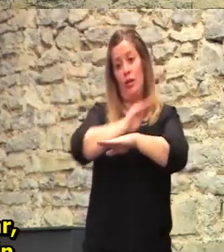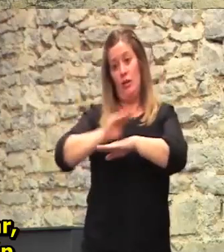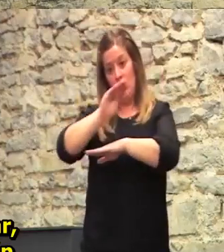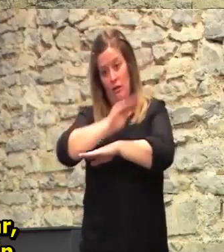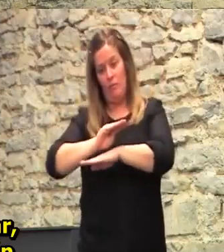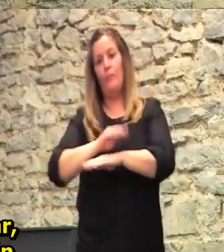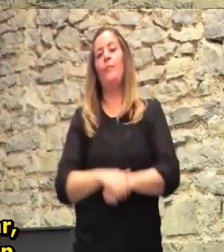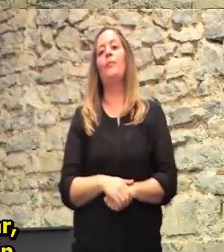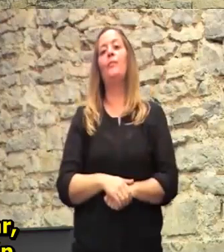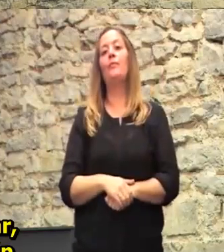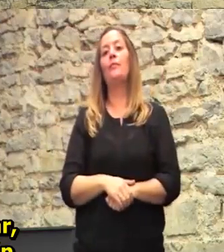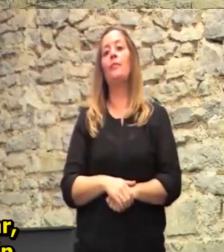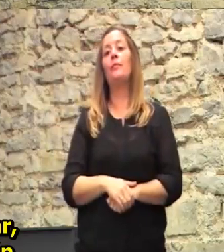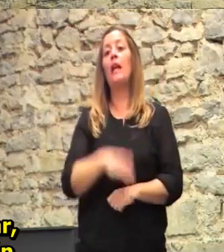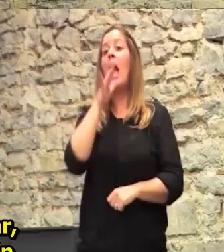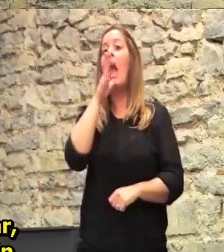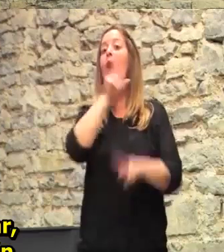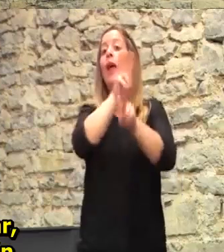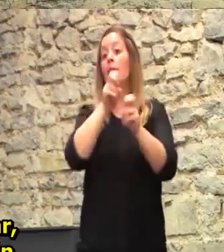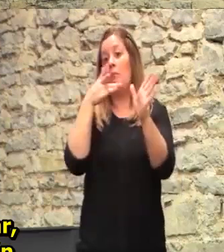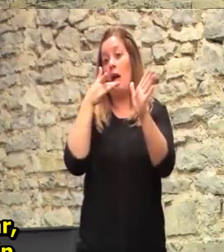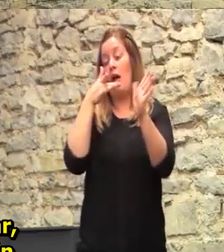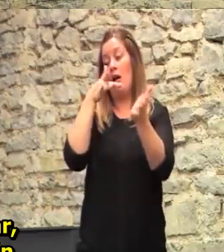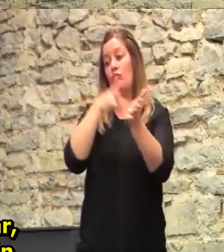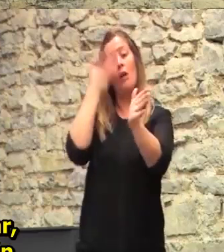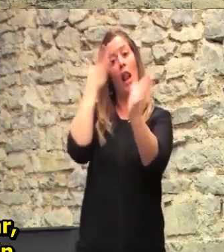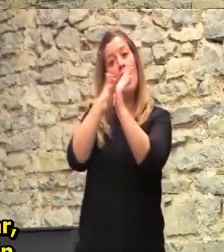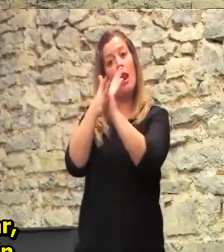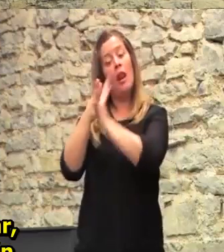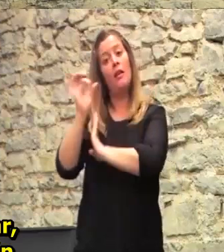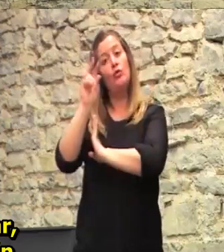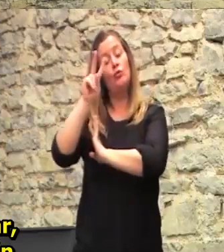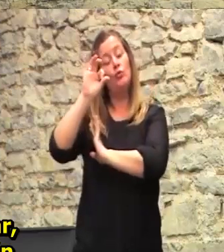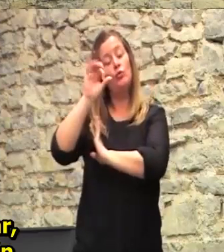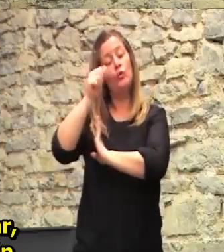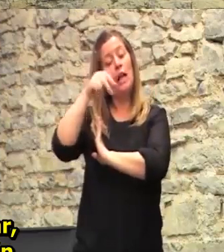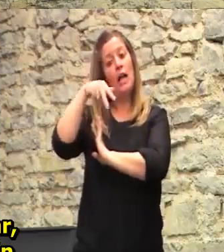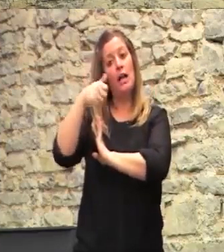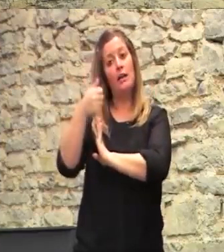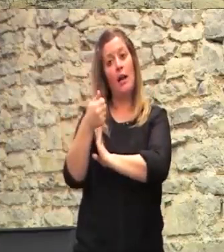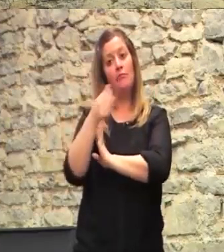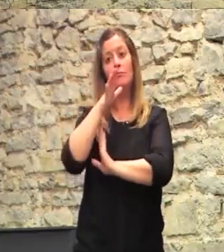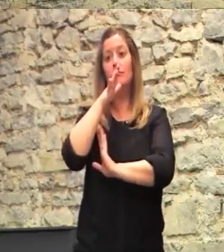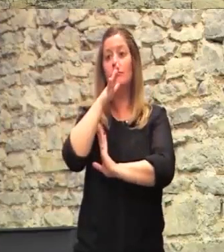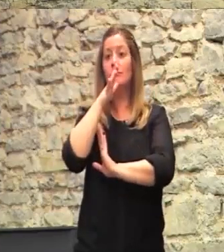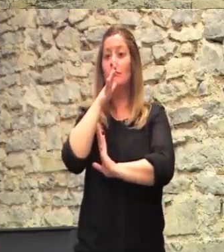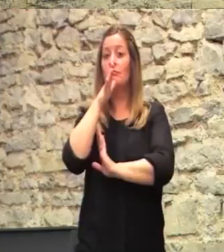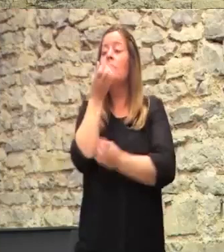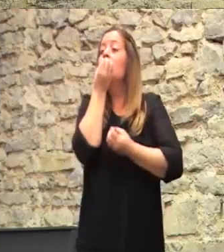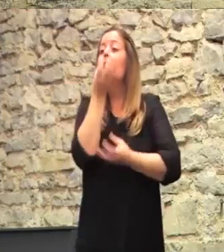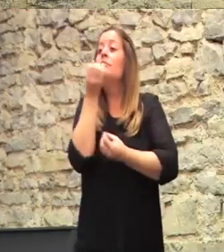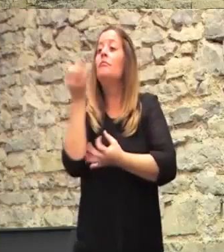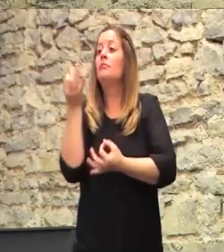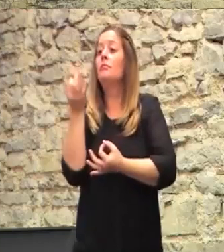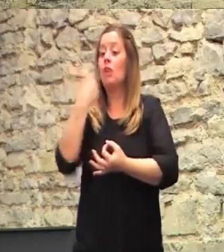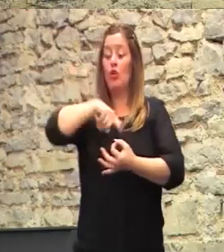con respecto al tema que va a desarrollar susana va a hablarnos en su intervención de como los cambios que